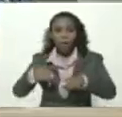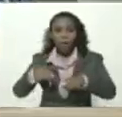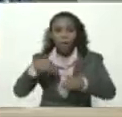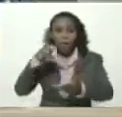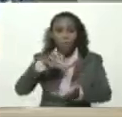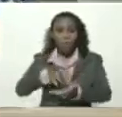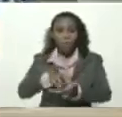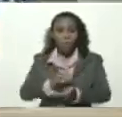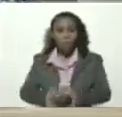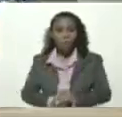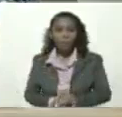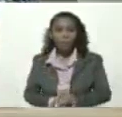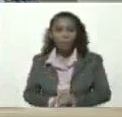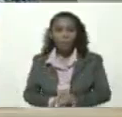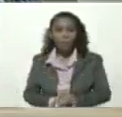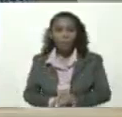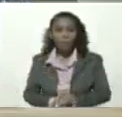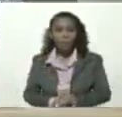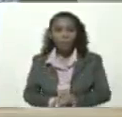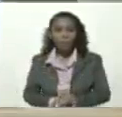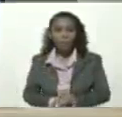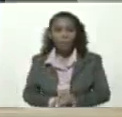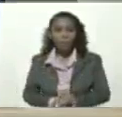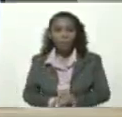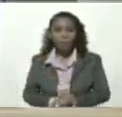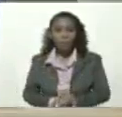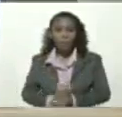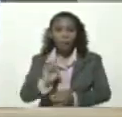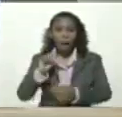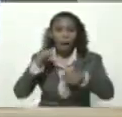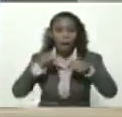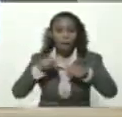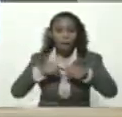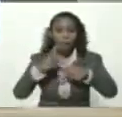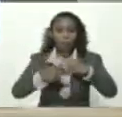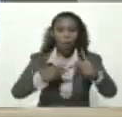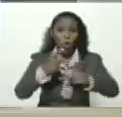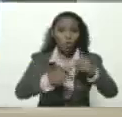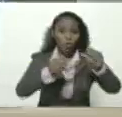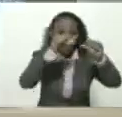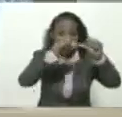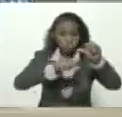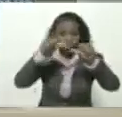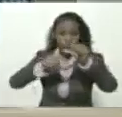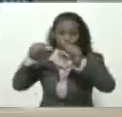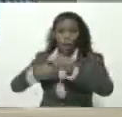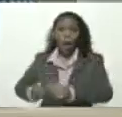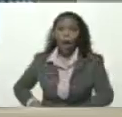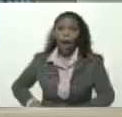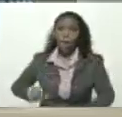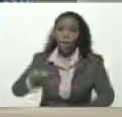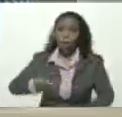país, en este proceso de auditoría importante.